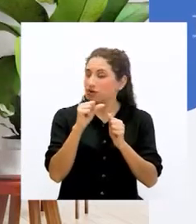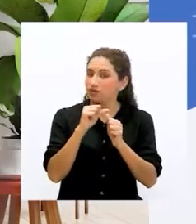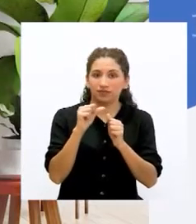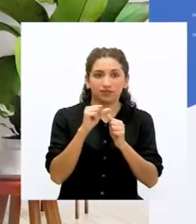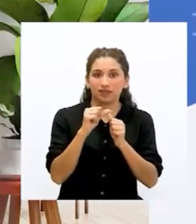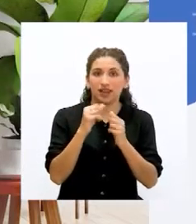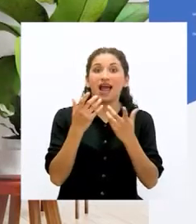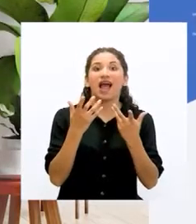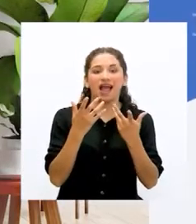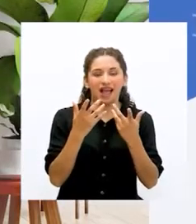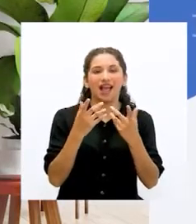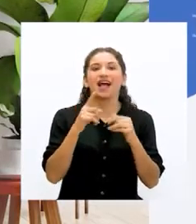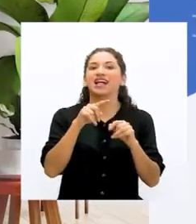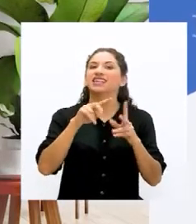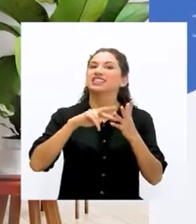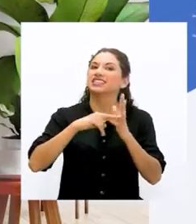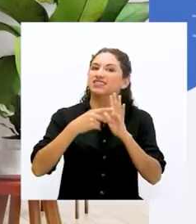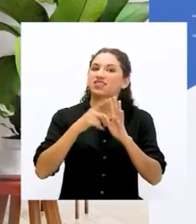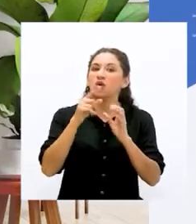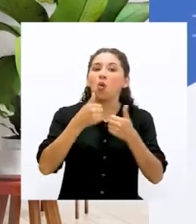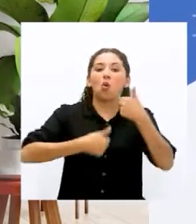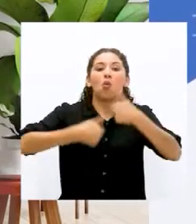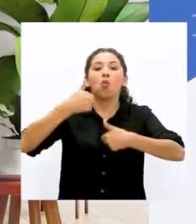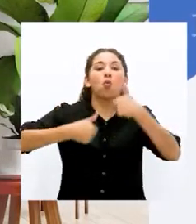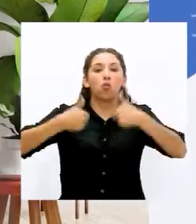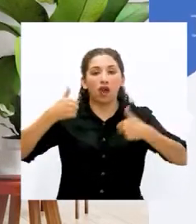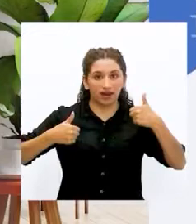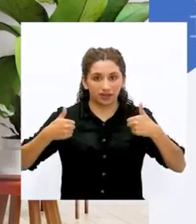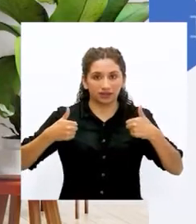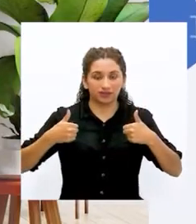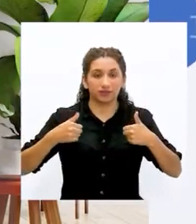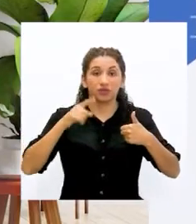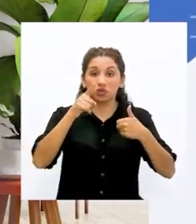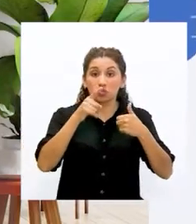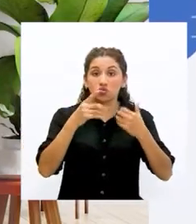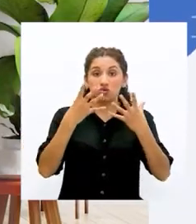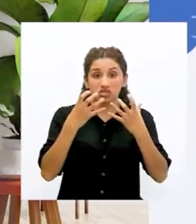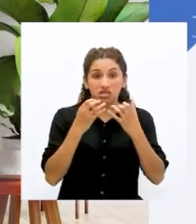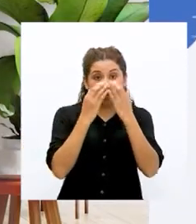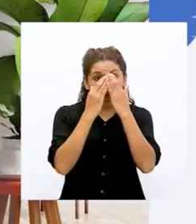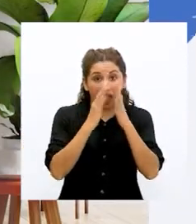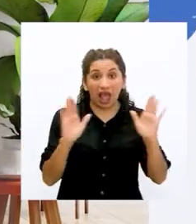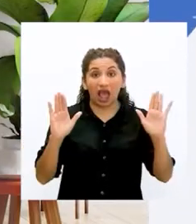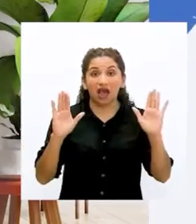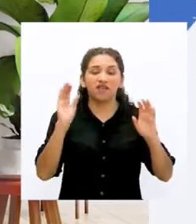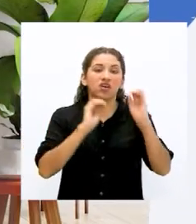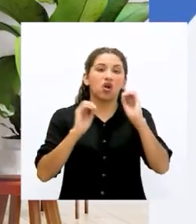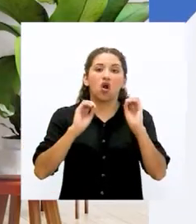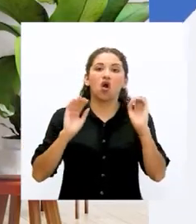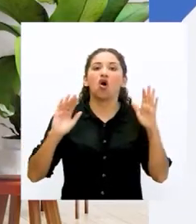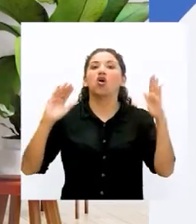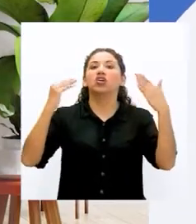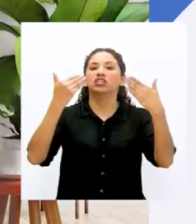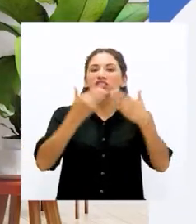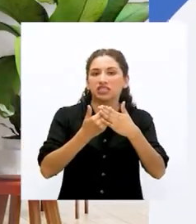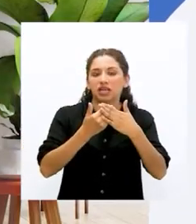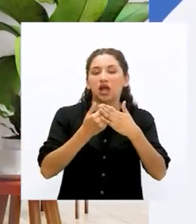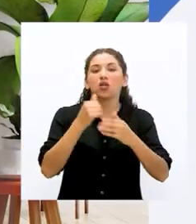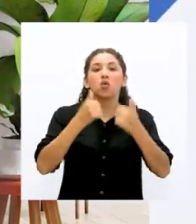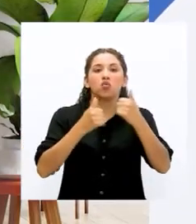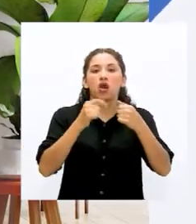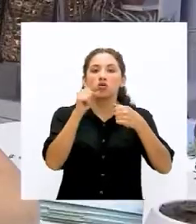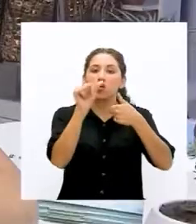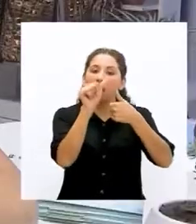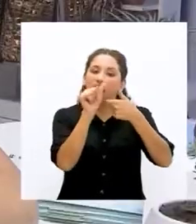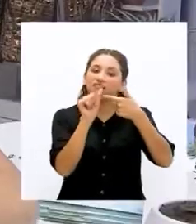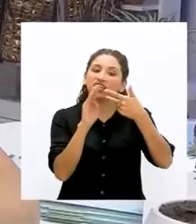pregunta corresponde a una variable cualitativa. ¿La dejarás abierta o darás opciones para convertirla en una pregunta